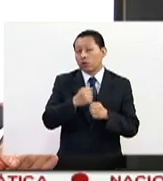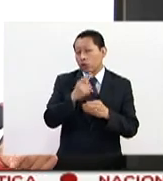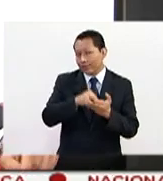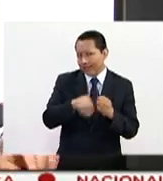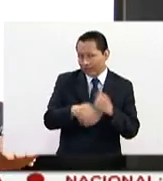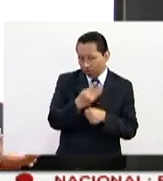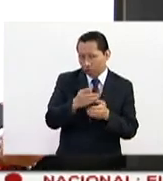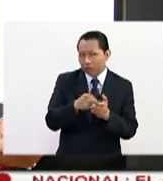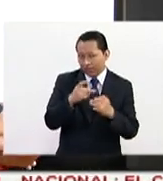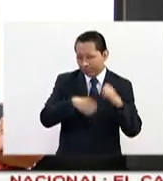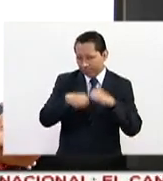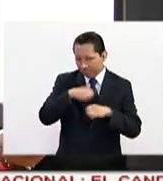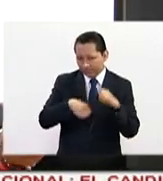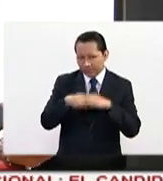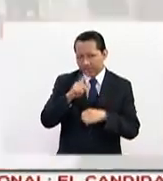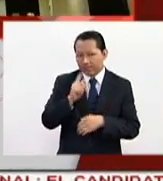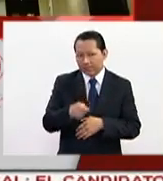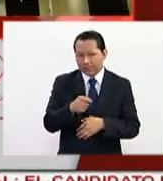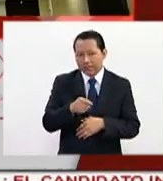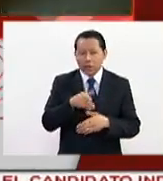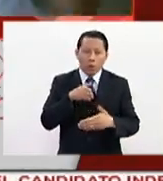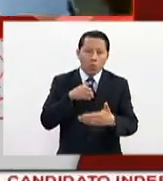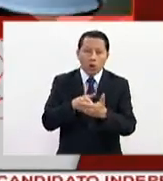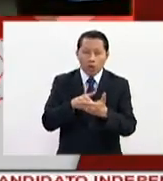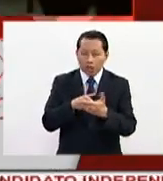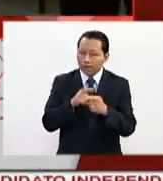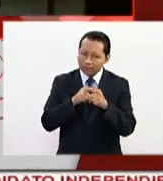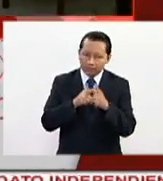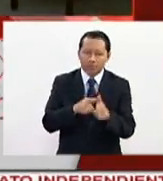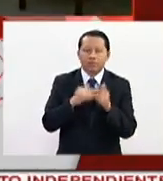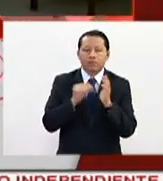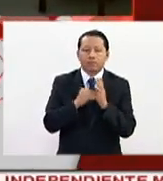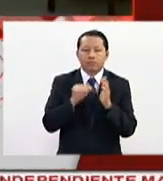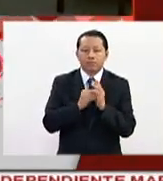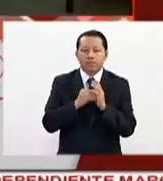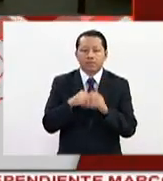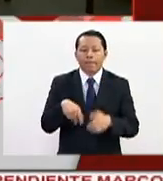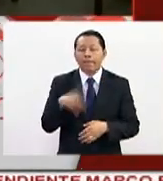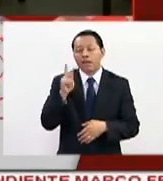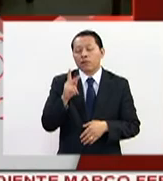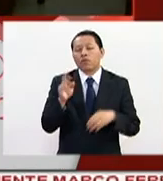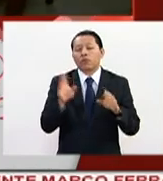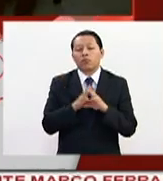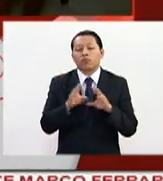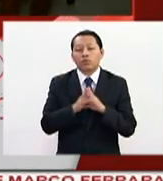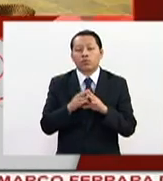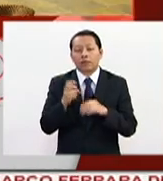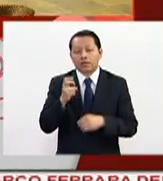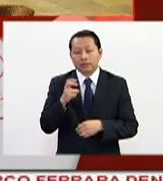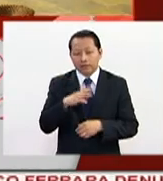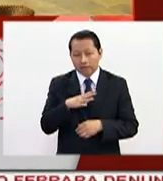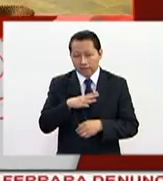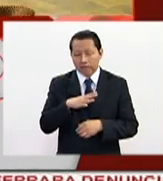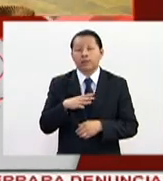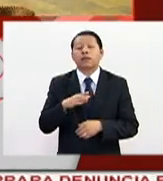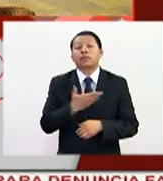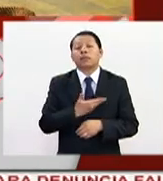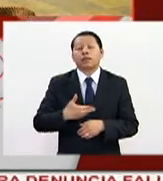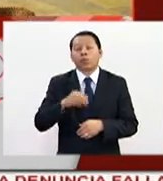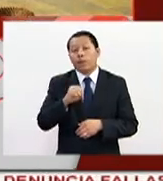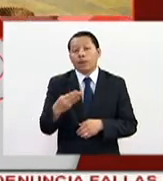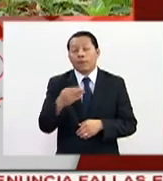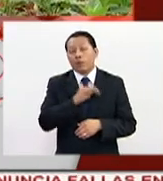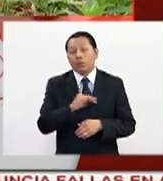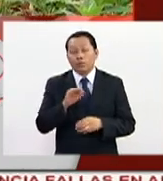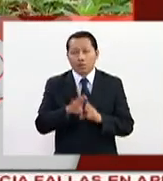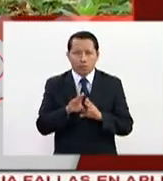relaciones diplomáticas, que no se quita el bloqueo económico. Sin embargo, esta flexibilización que tuvo el presidente Obama permitía